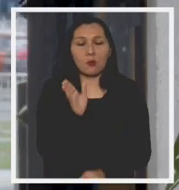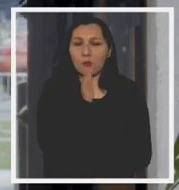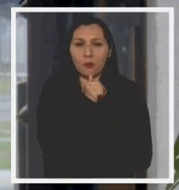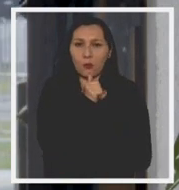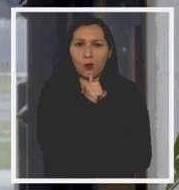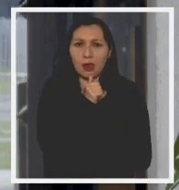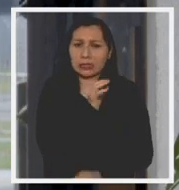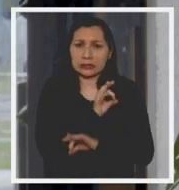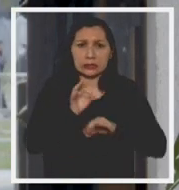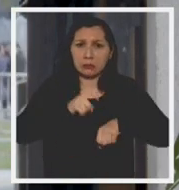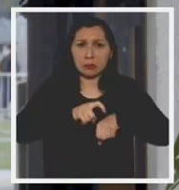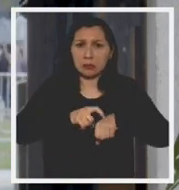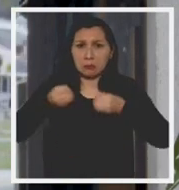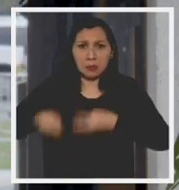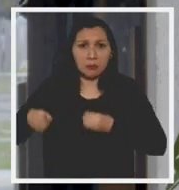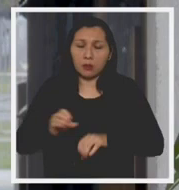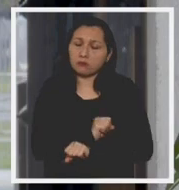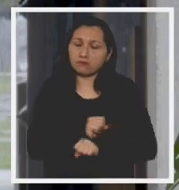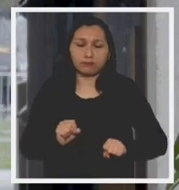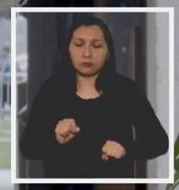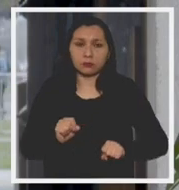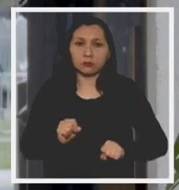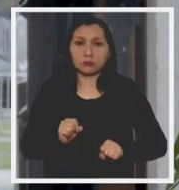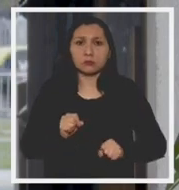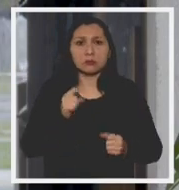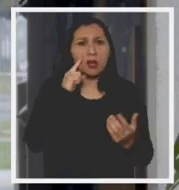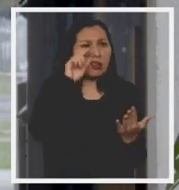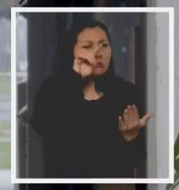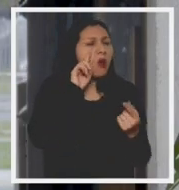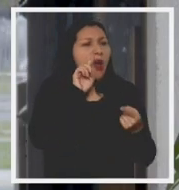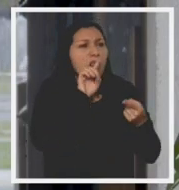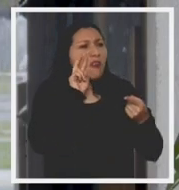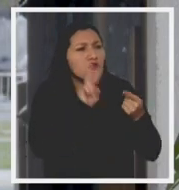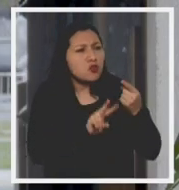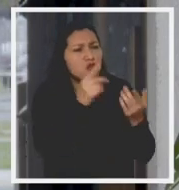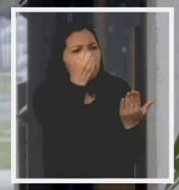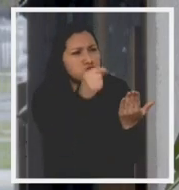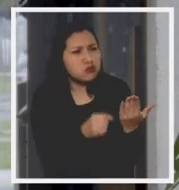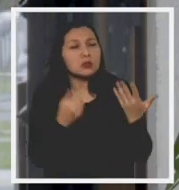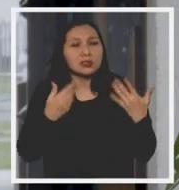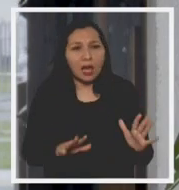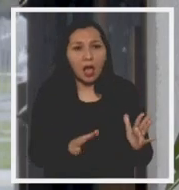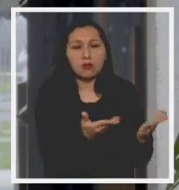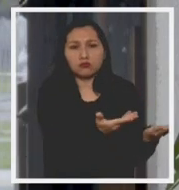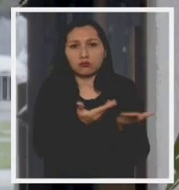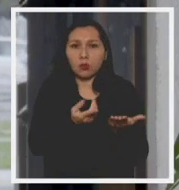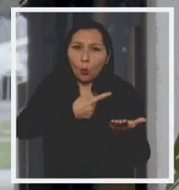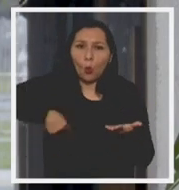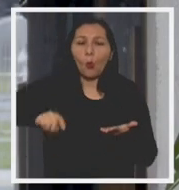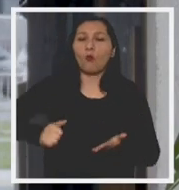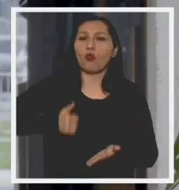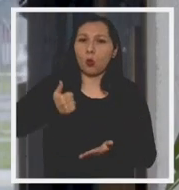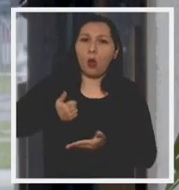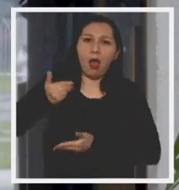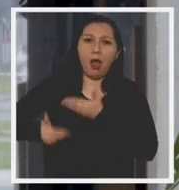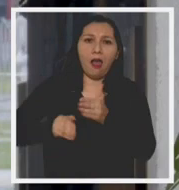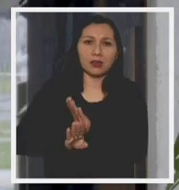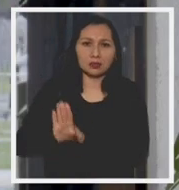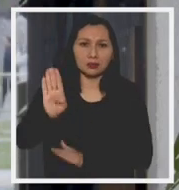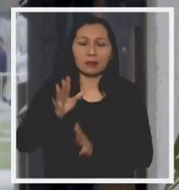tenemos ni un minuto que perder. Los diagnósticos están, pongamos toda nuestra voluntad para